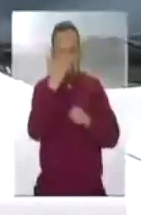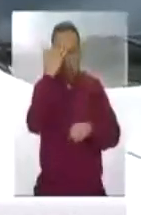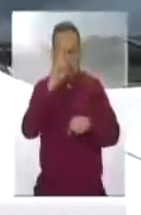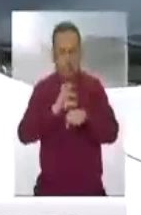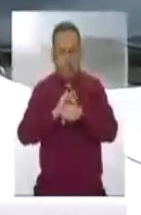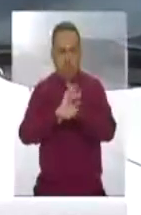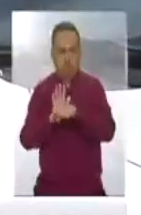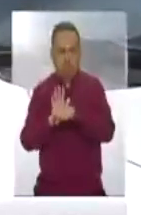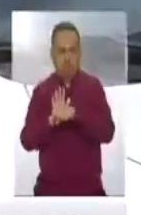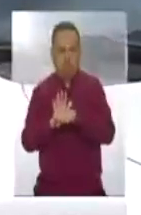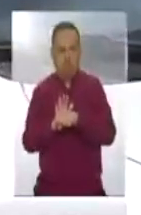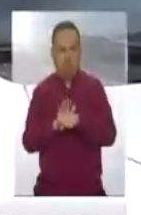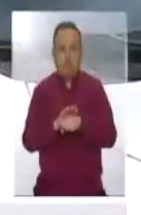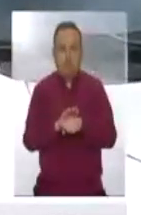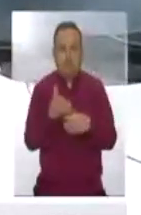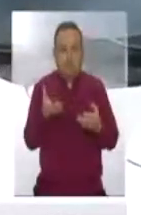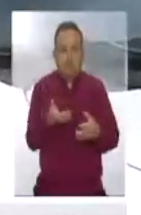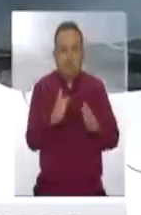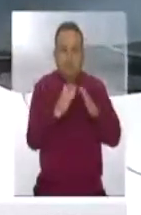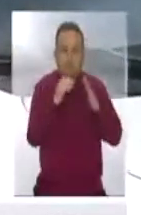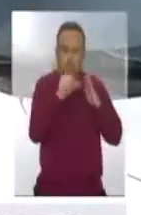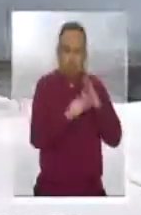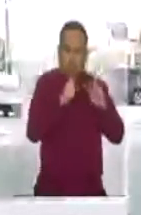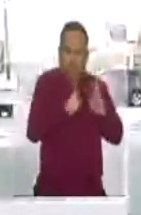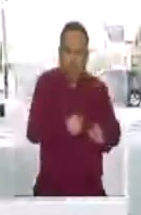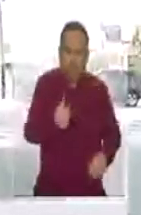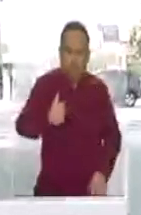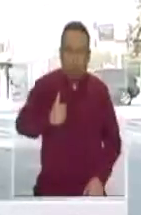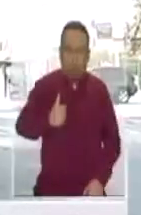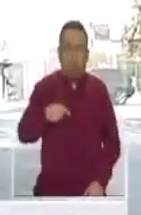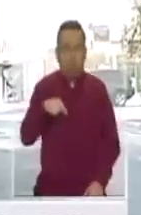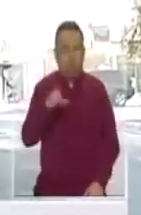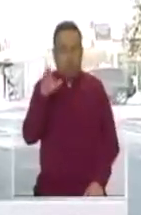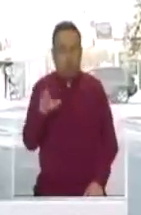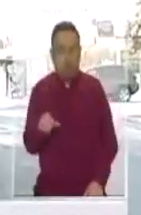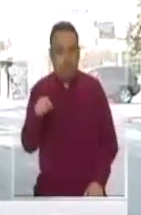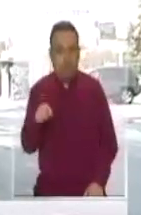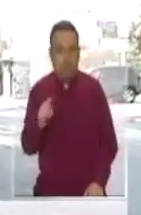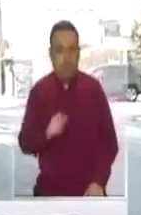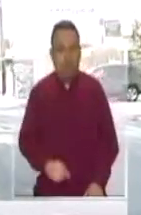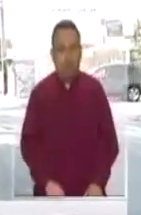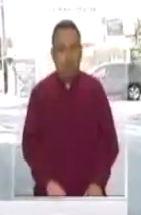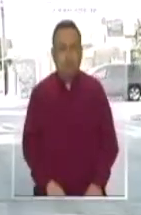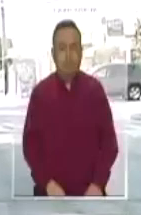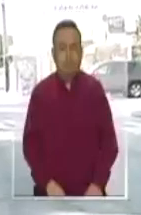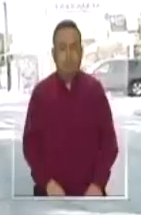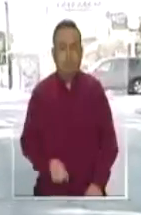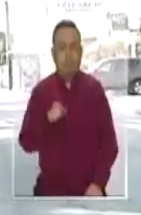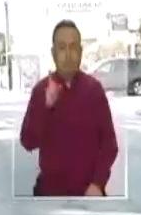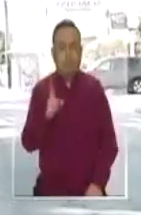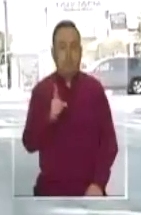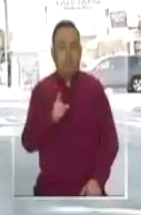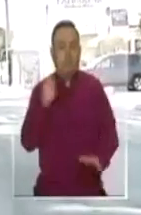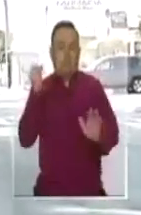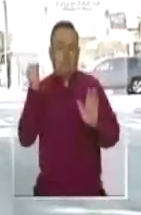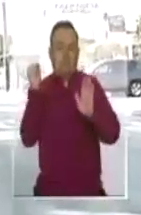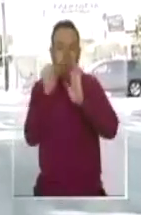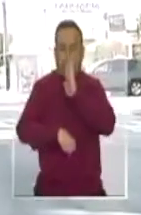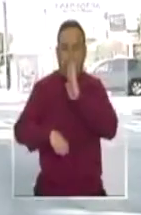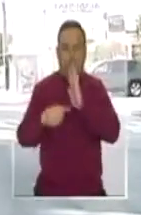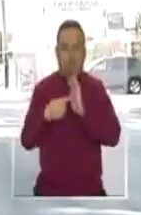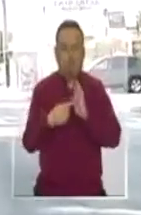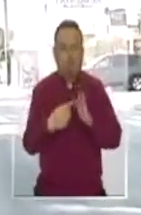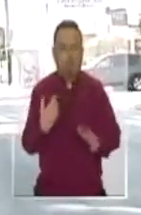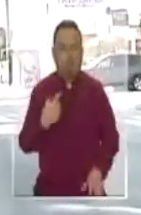COVID-19. Aún no terminaba su cuarentena. Esta persona estaría vulnerando o en definitiva cometiendo